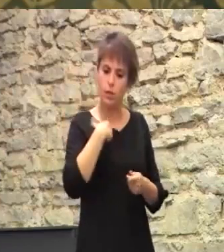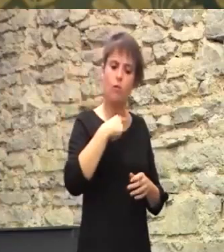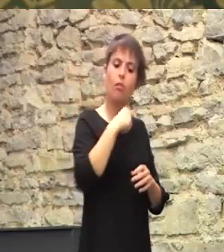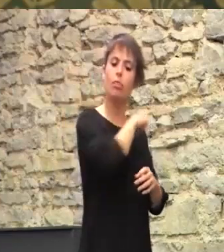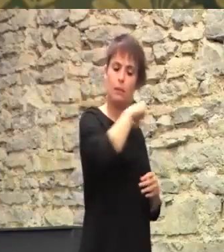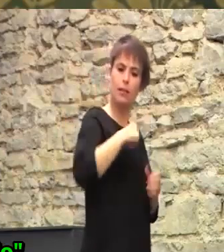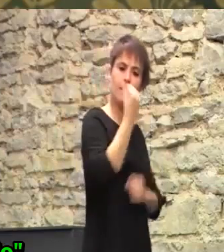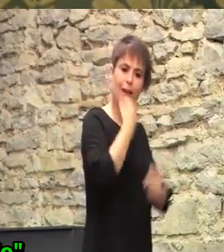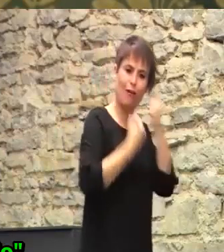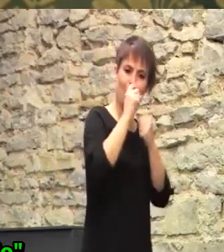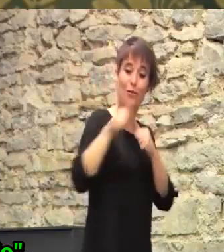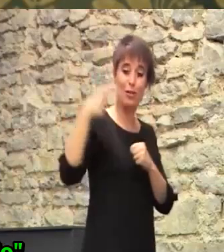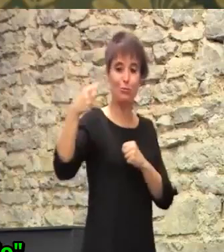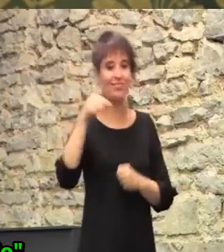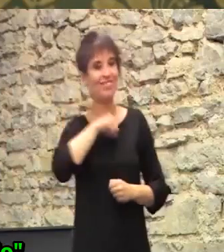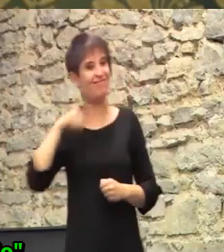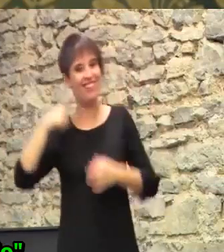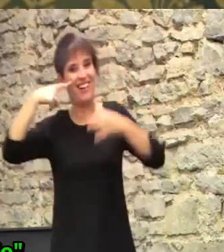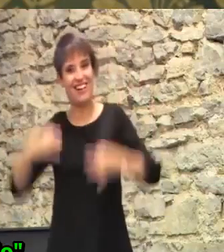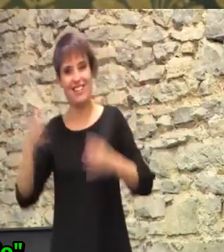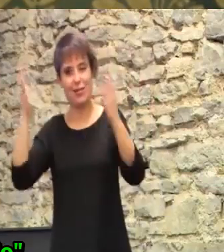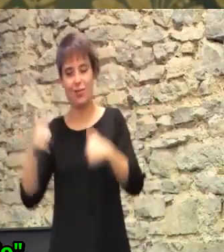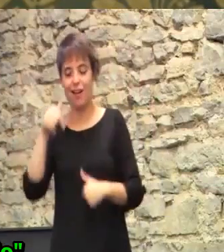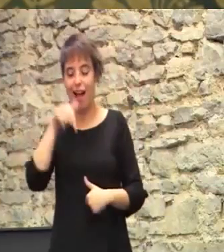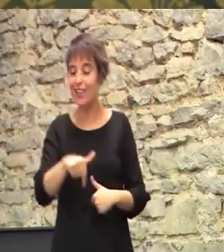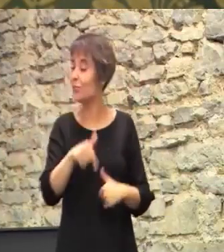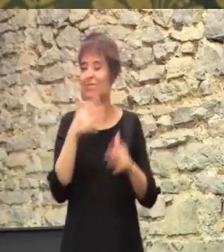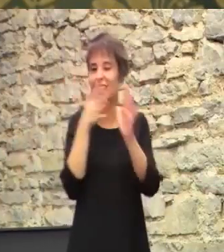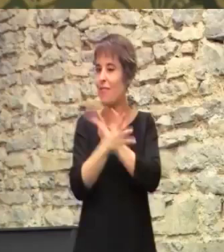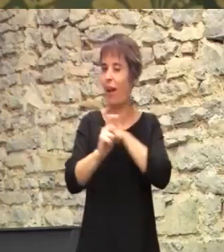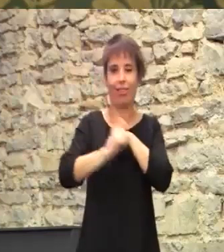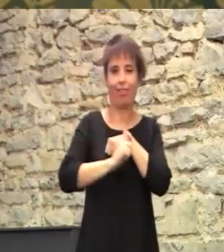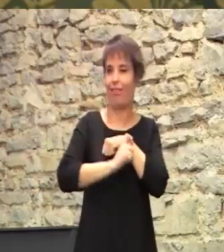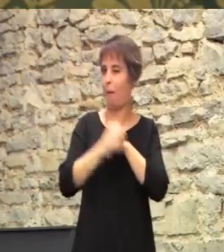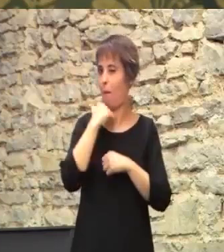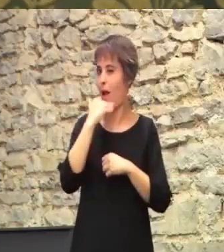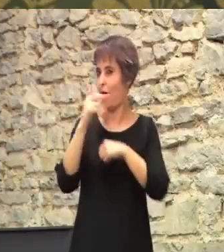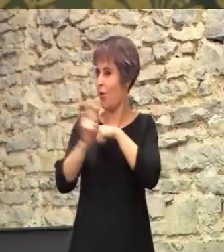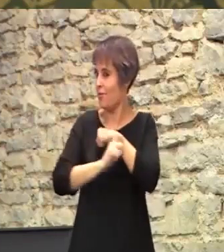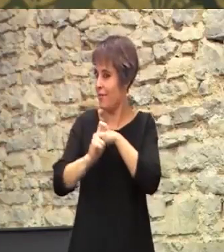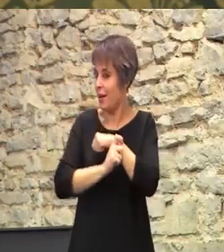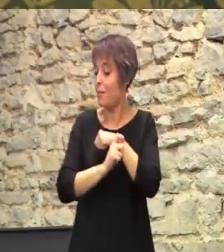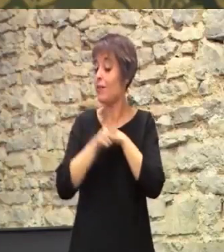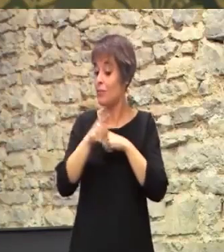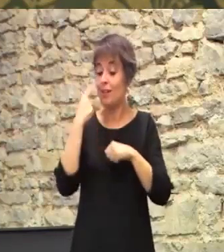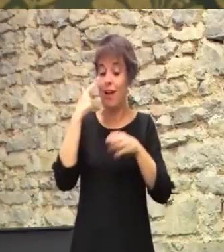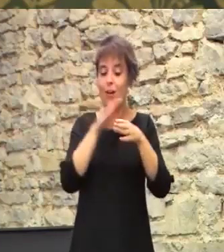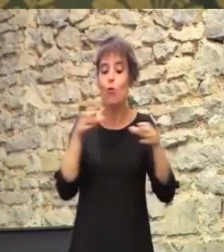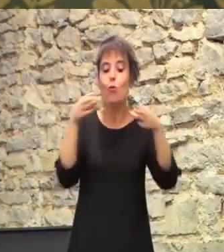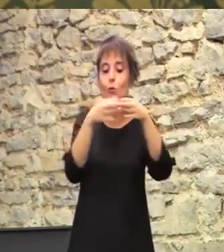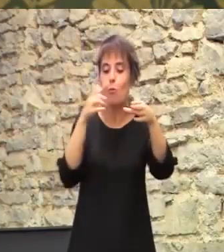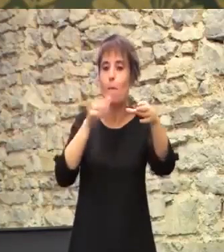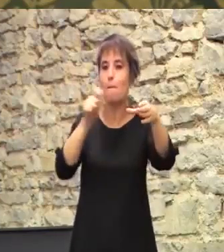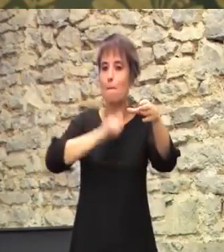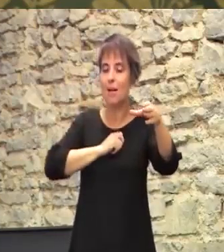económica entonces me dije acá hay gato encerrado y me fue muy interesante fue un